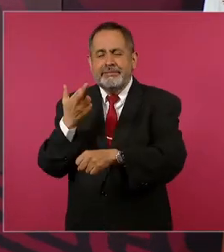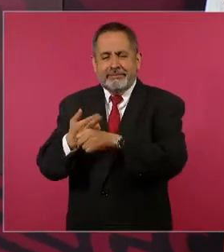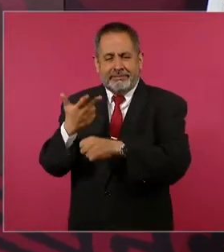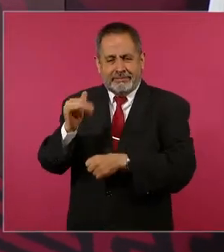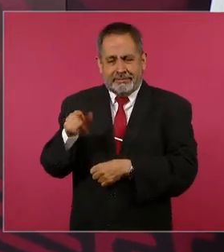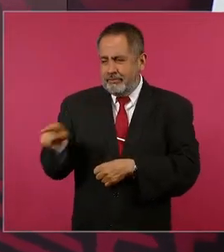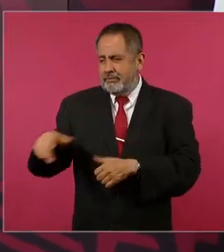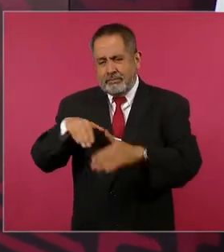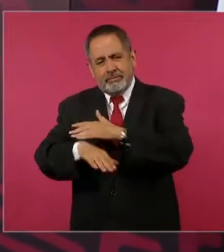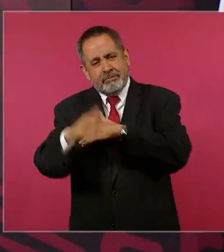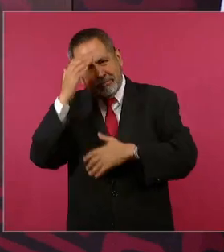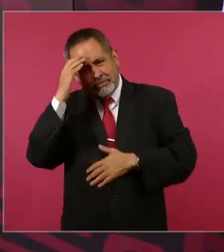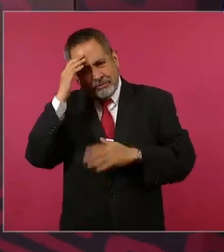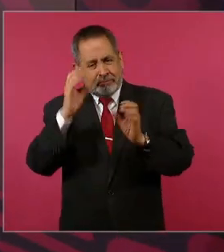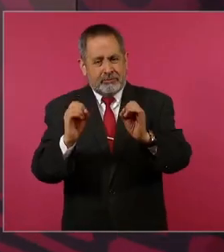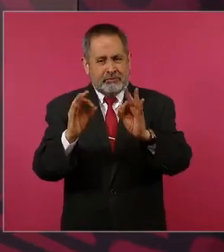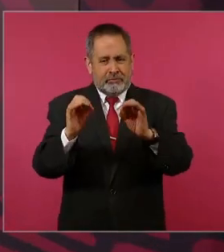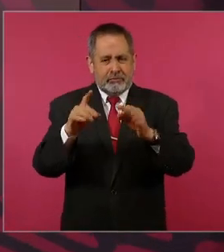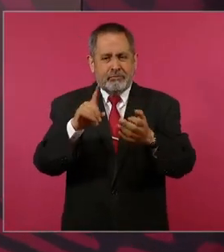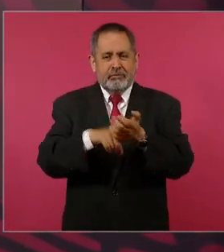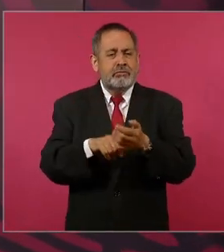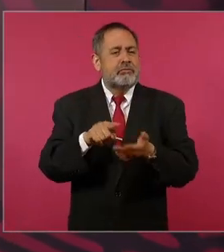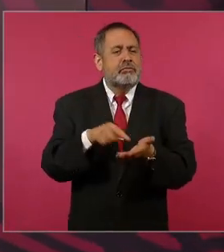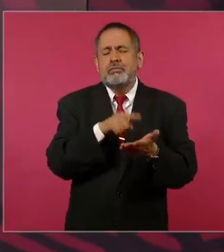a que conozcan la oficina del Limantur,